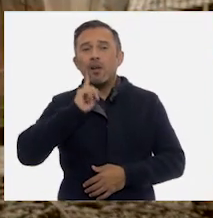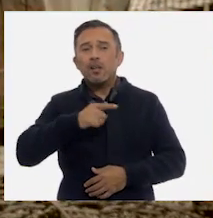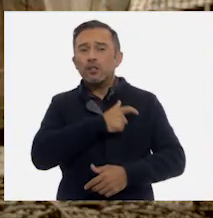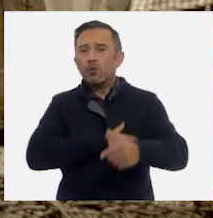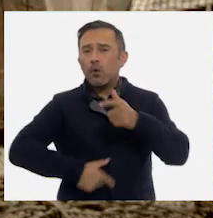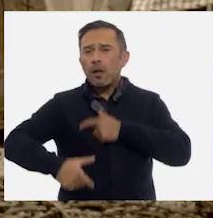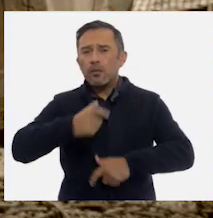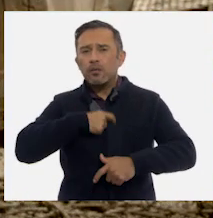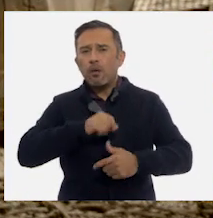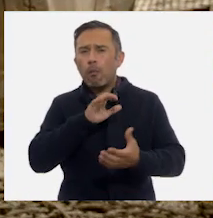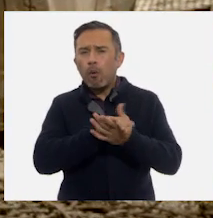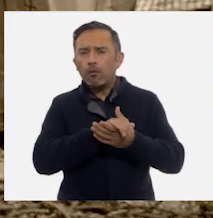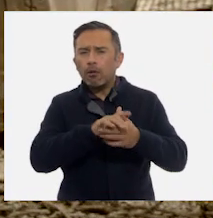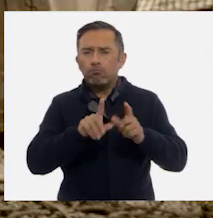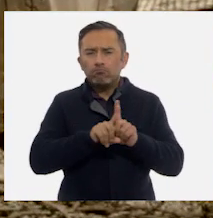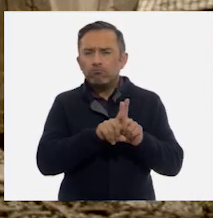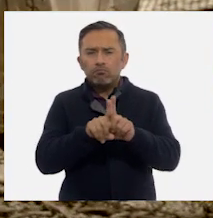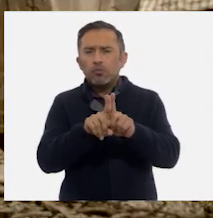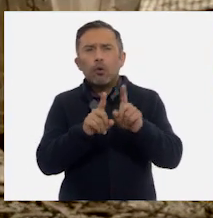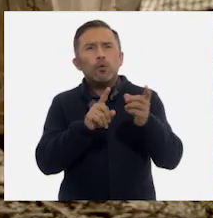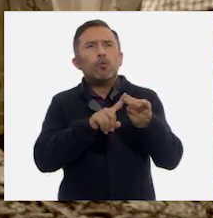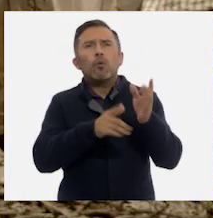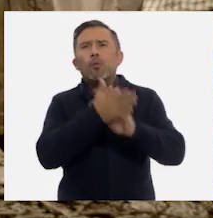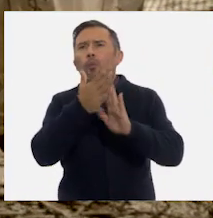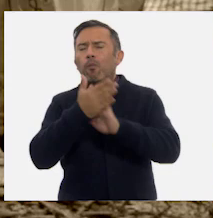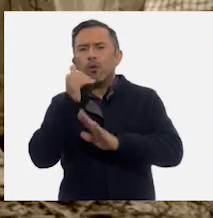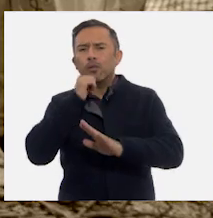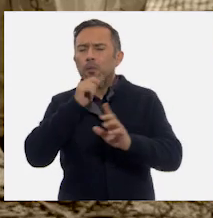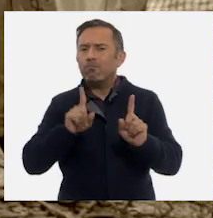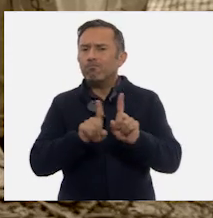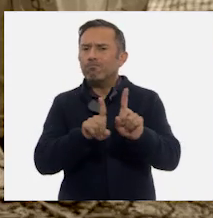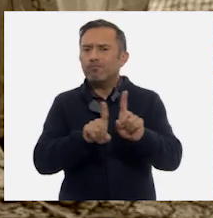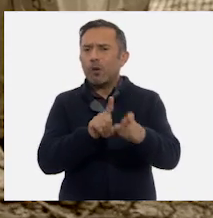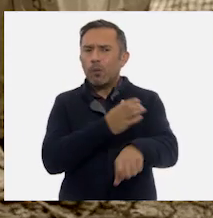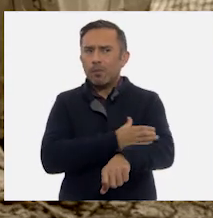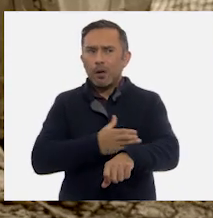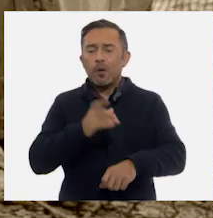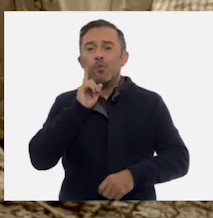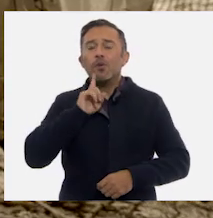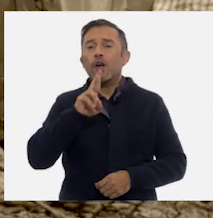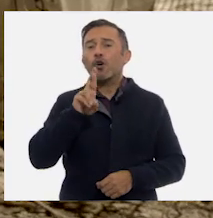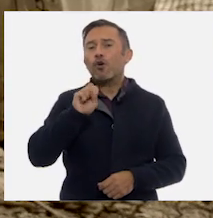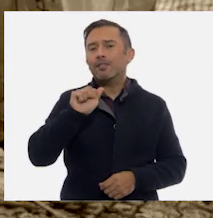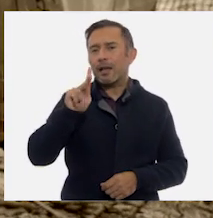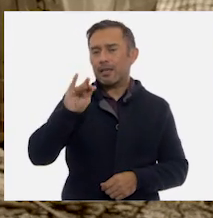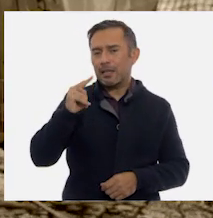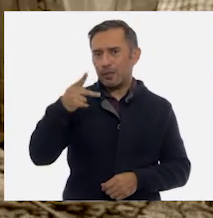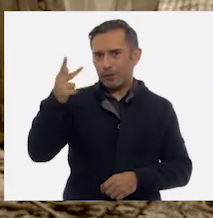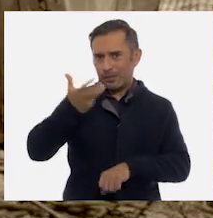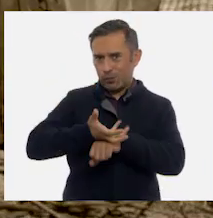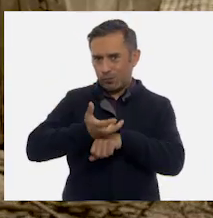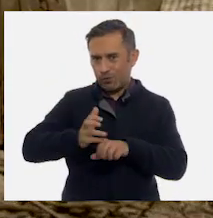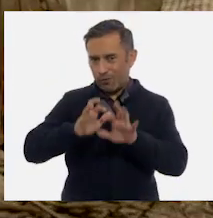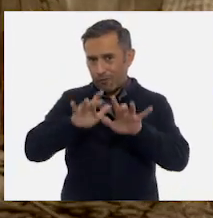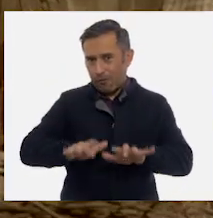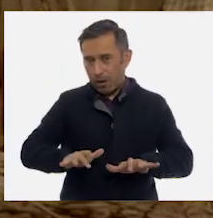Rosa King, escritora estadounidense, documentó durante los años revolucionarios la vida de las soldaderas.